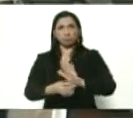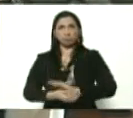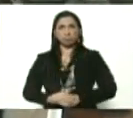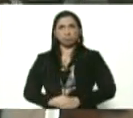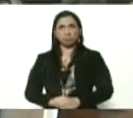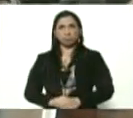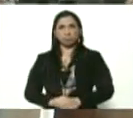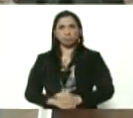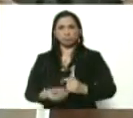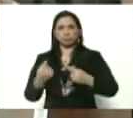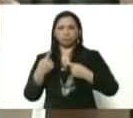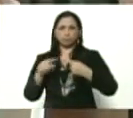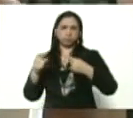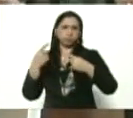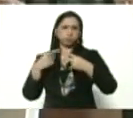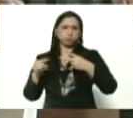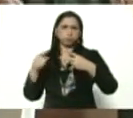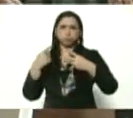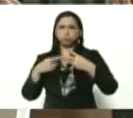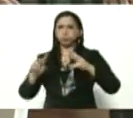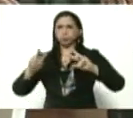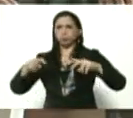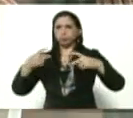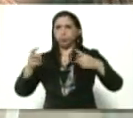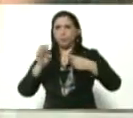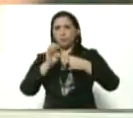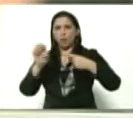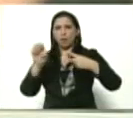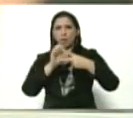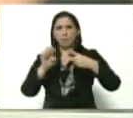un conjunto de nuevos elementos